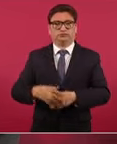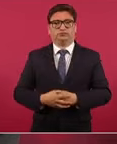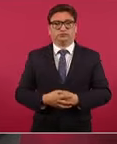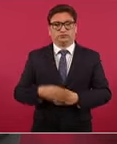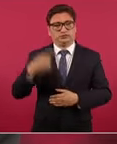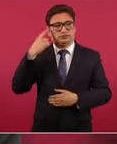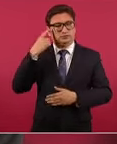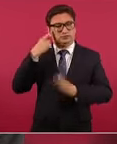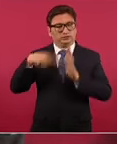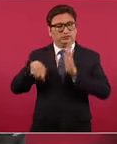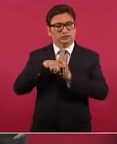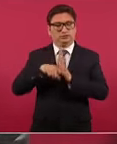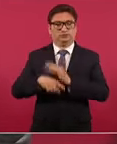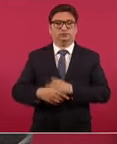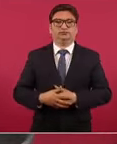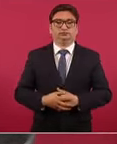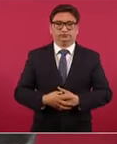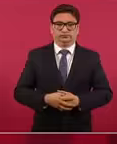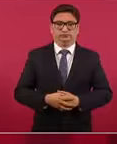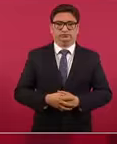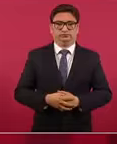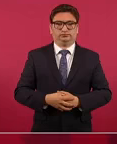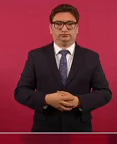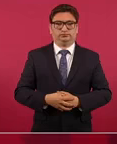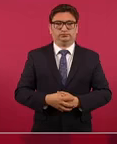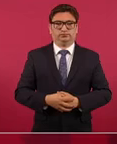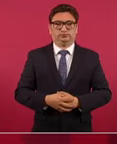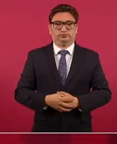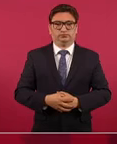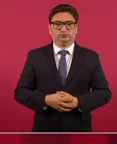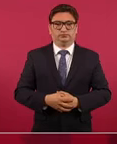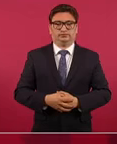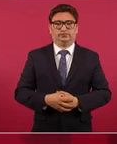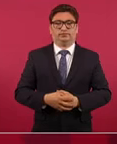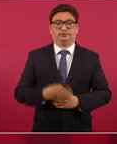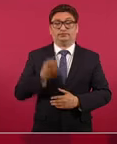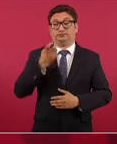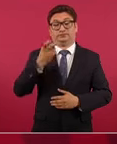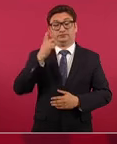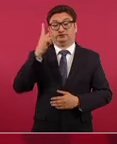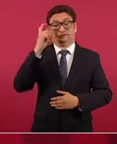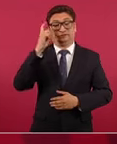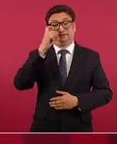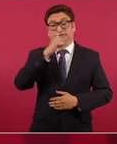nos obnubila entonces es muy difícil